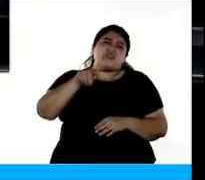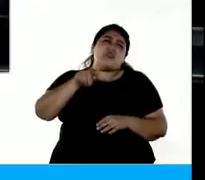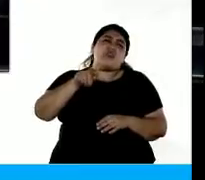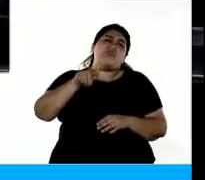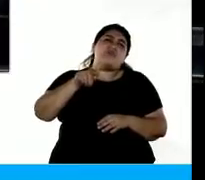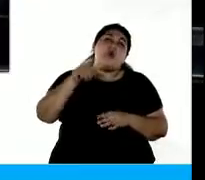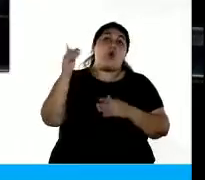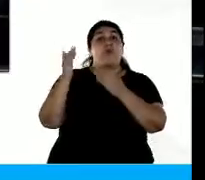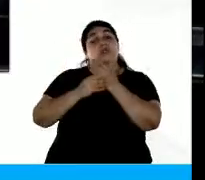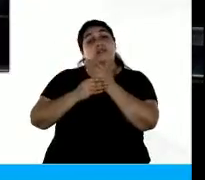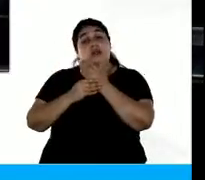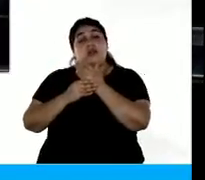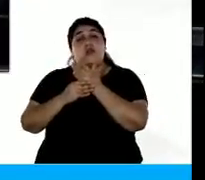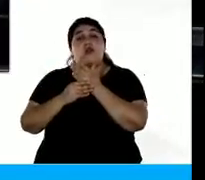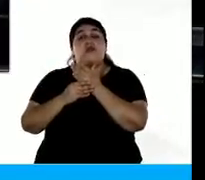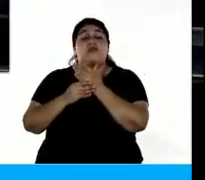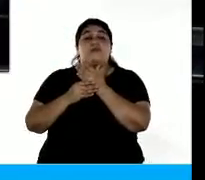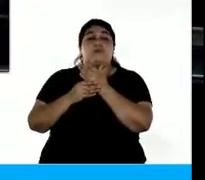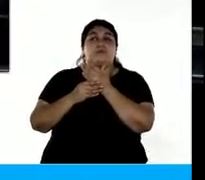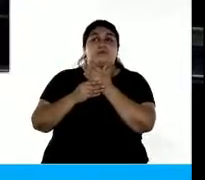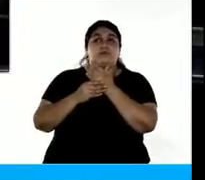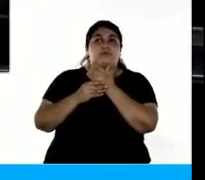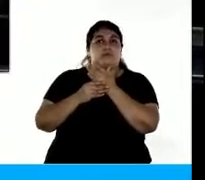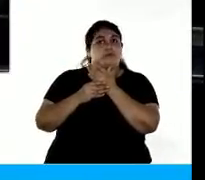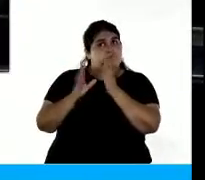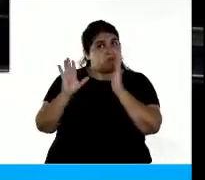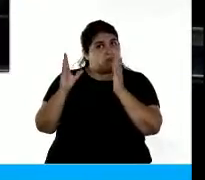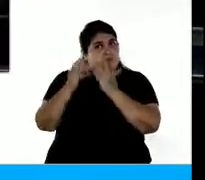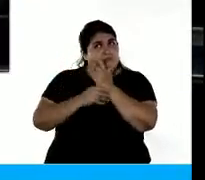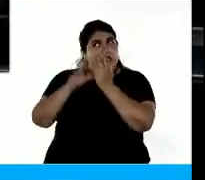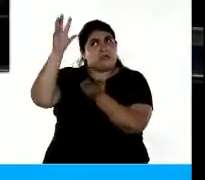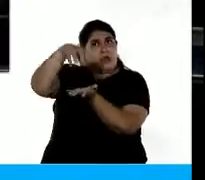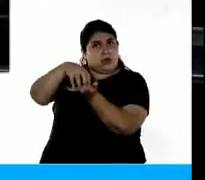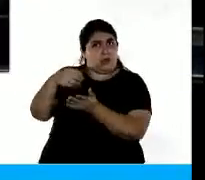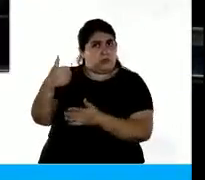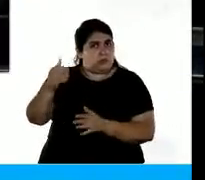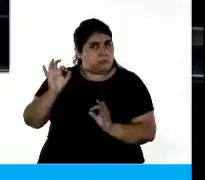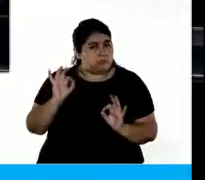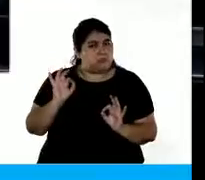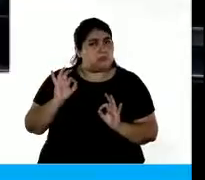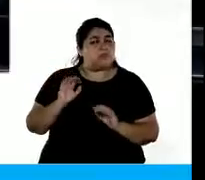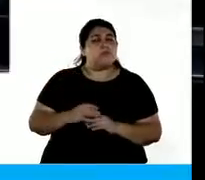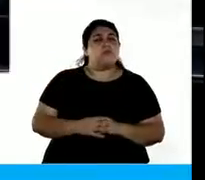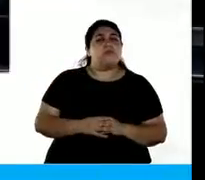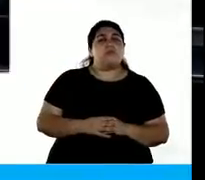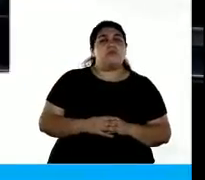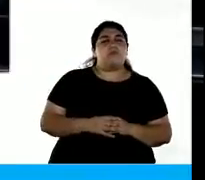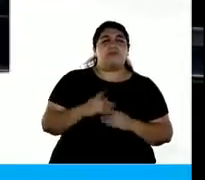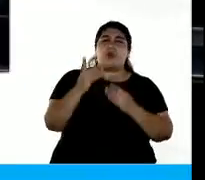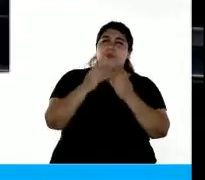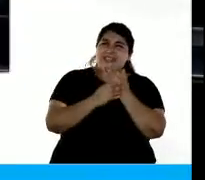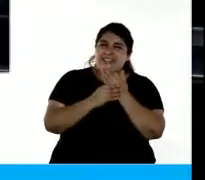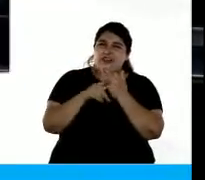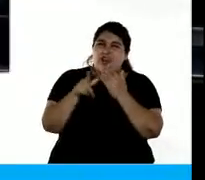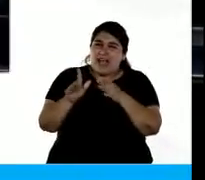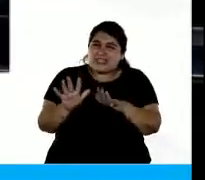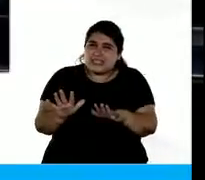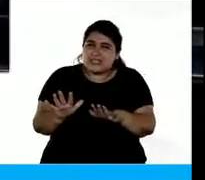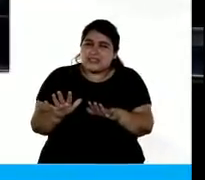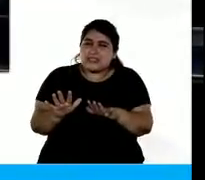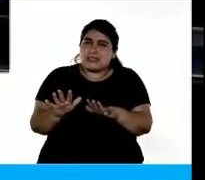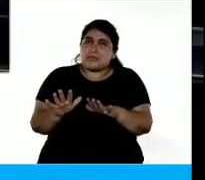un ministerio bien puesto ministerio pero ministerio para eso